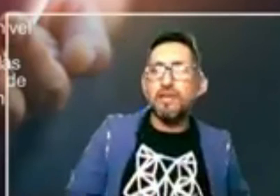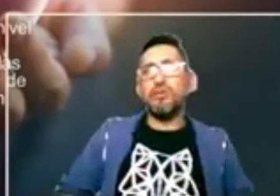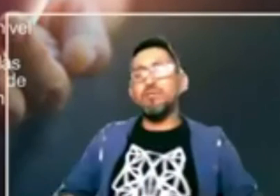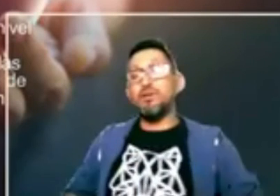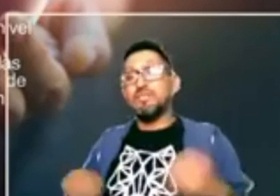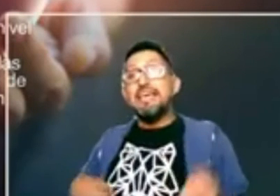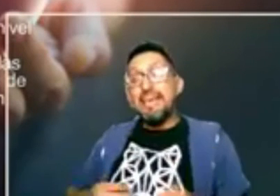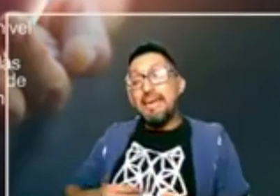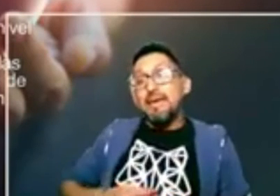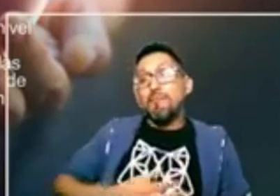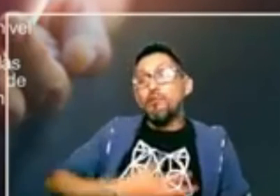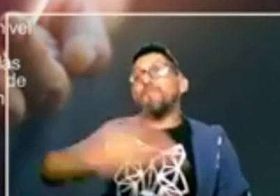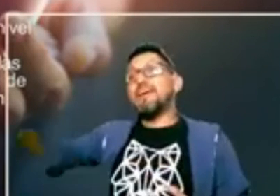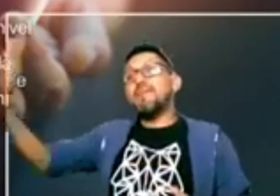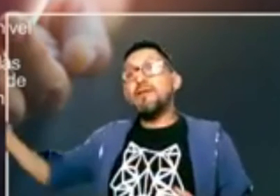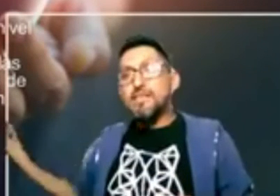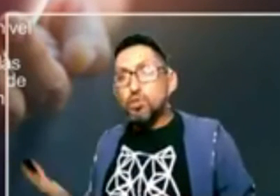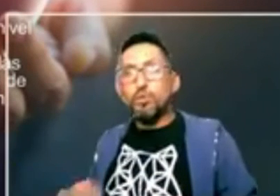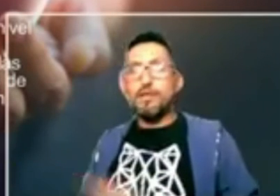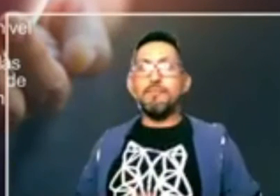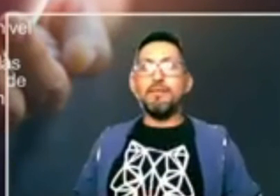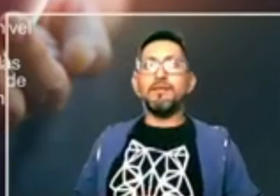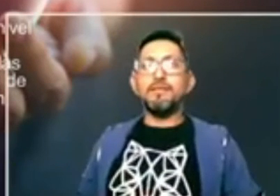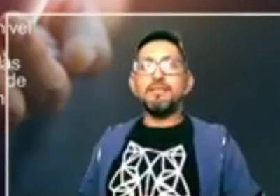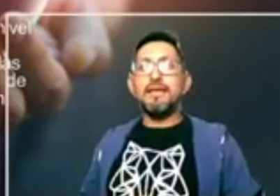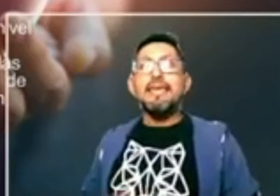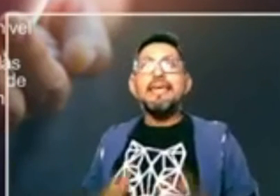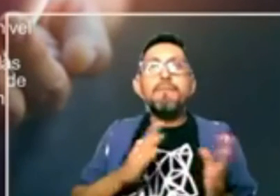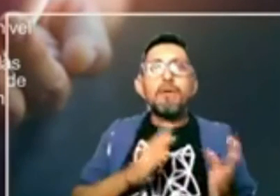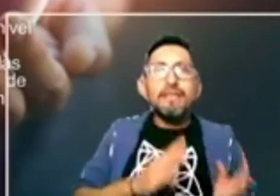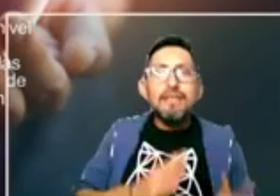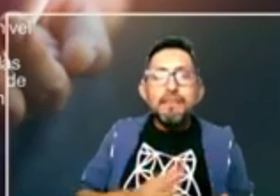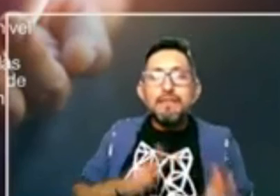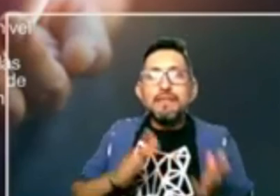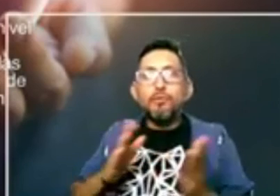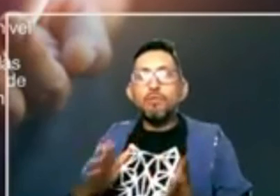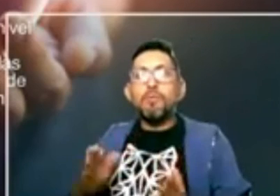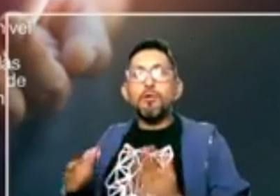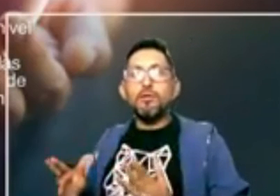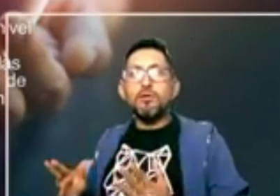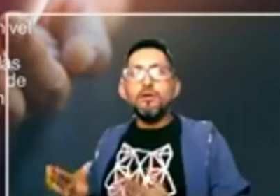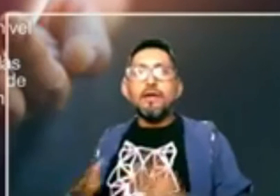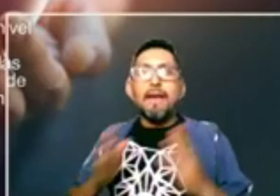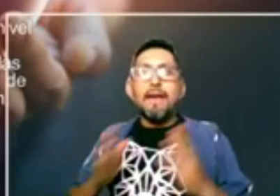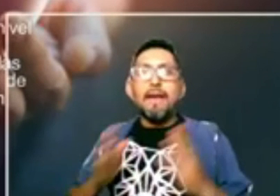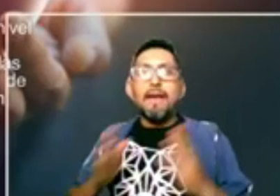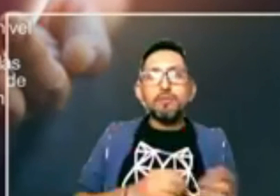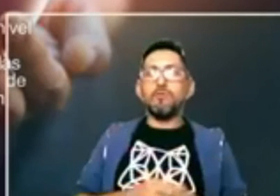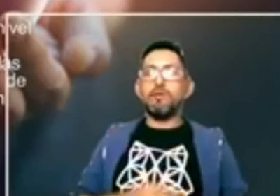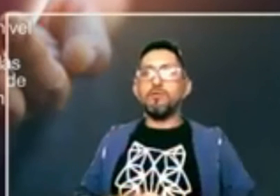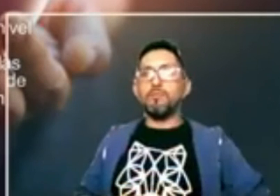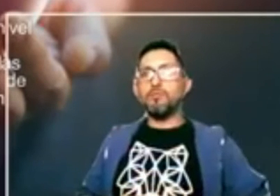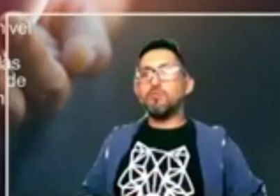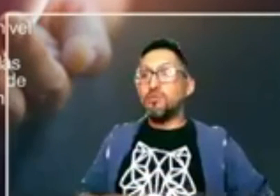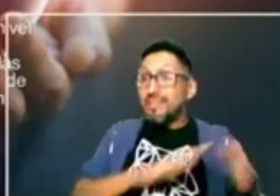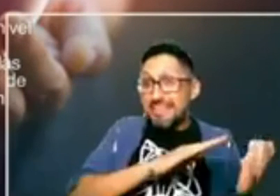menos agroquímicos, que modifiquen menos la estructura del ambiente en donde está, y paulatinamente, poquito a poquito, cambiar nuestro modelo